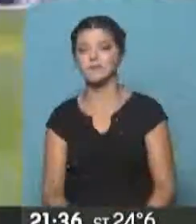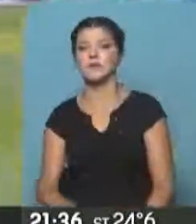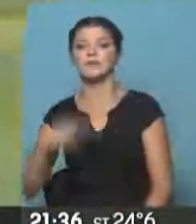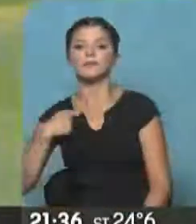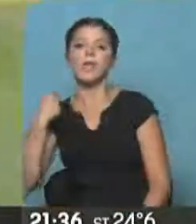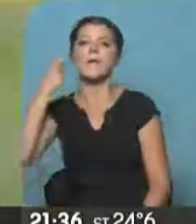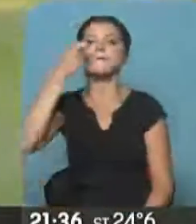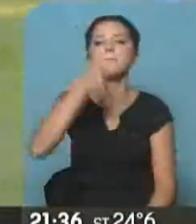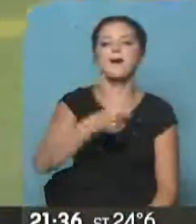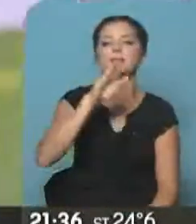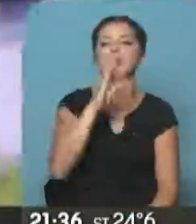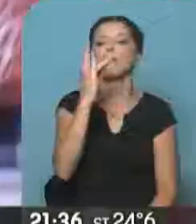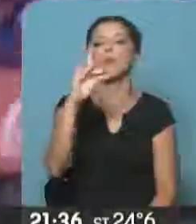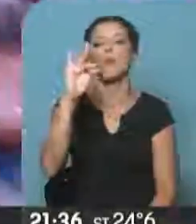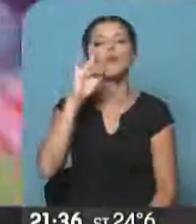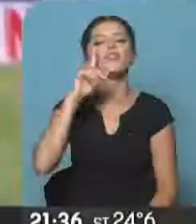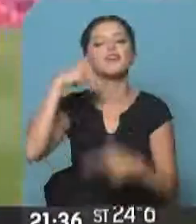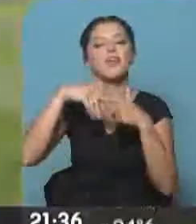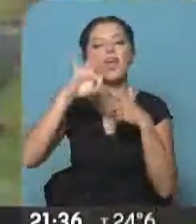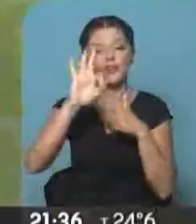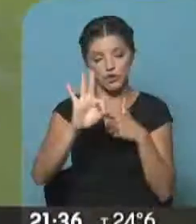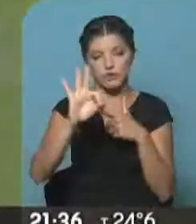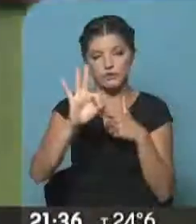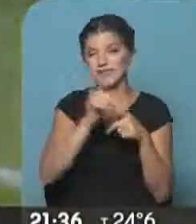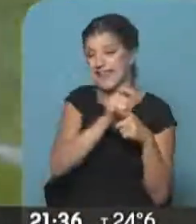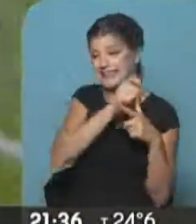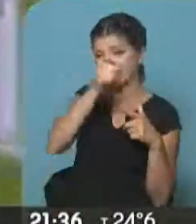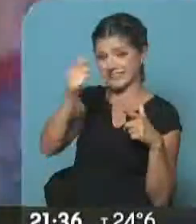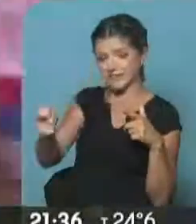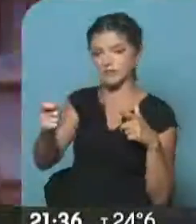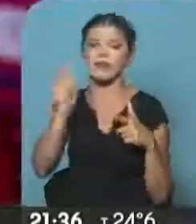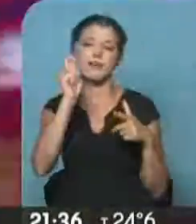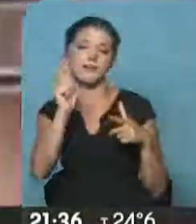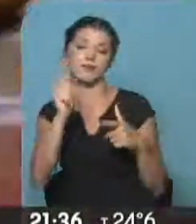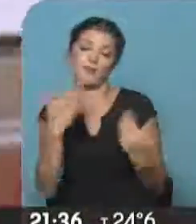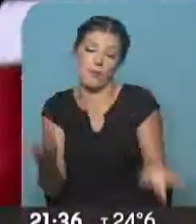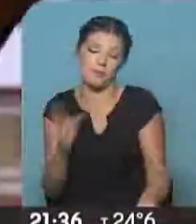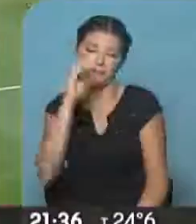Gudiño, centro al medio, y ¿quién aparece? Como siempre, el goleador Nicolás Blandi,